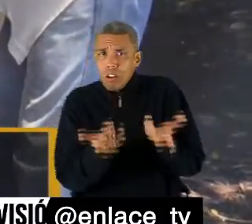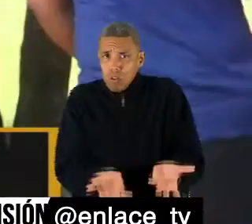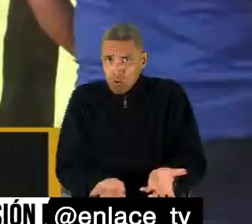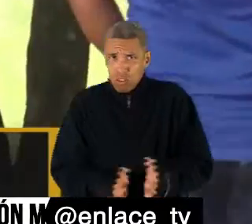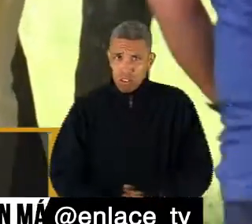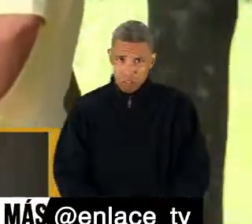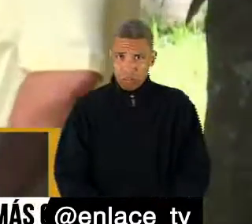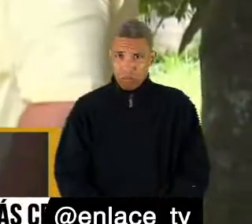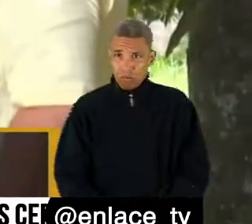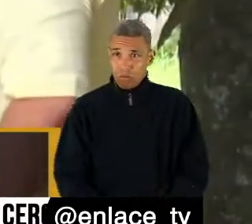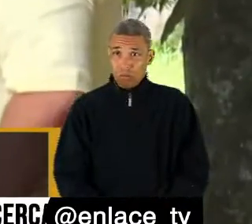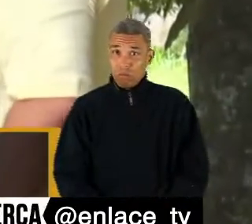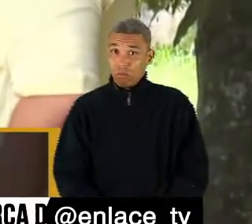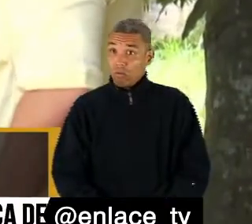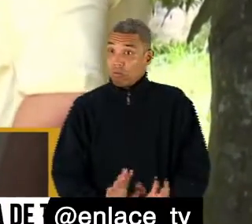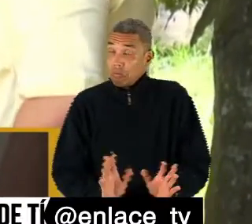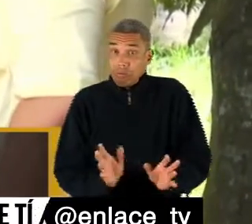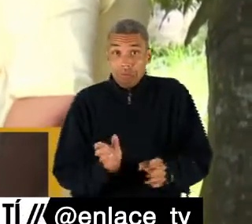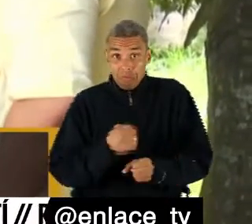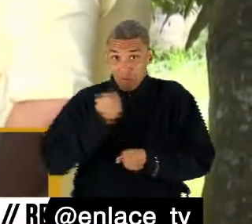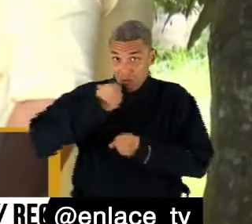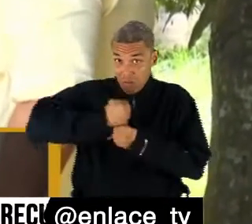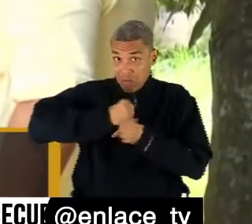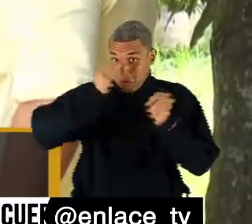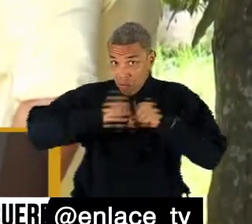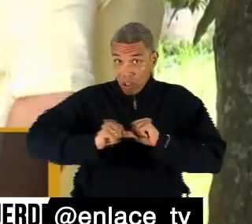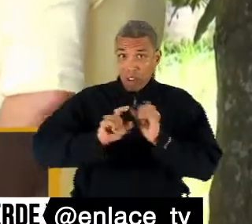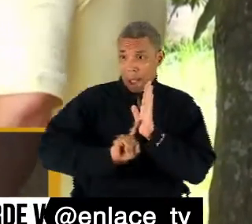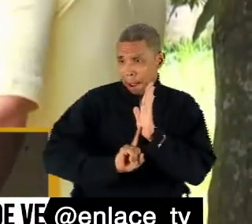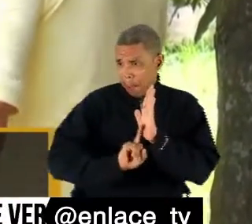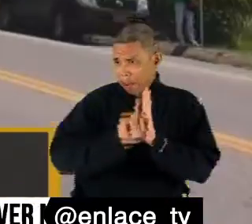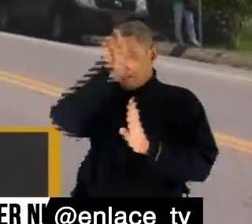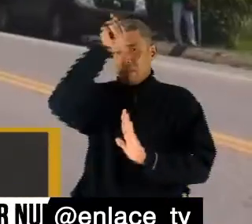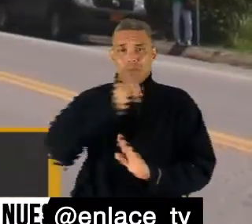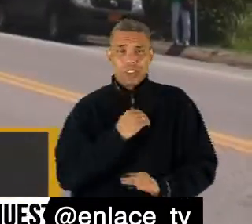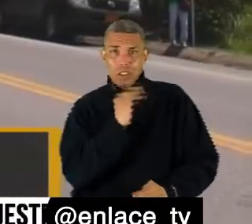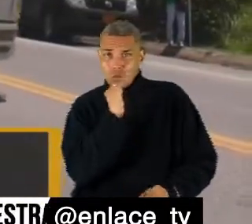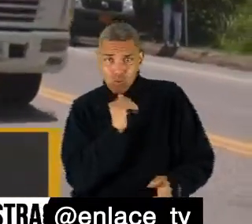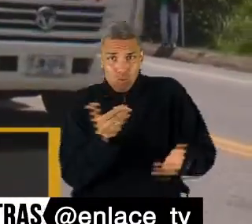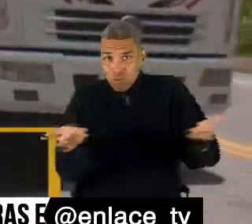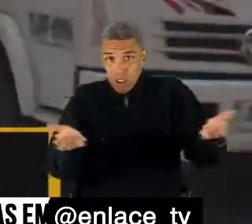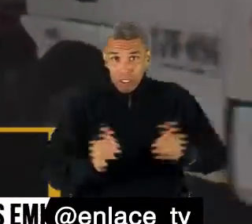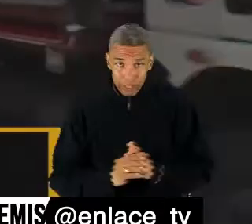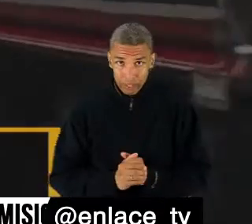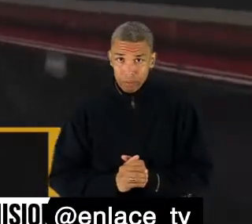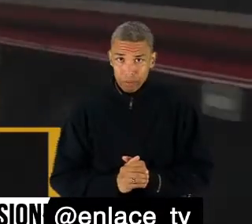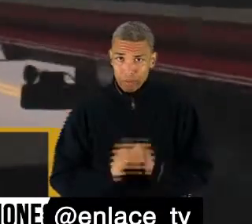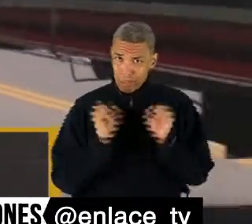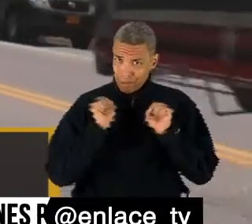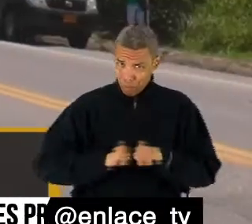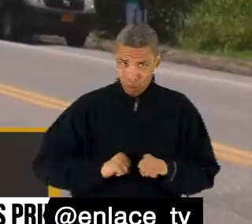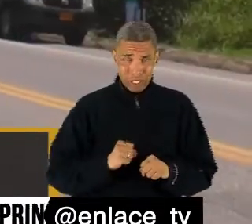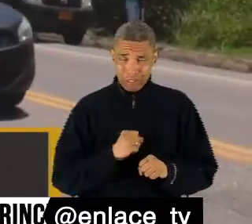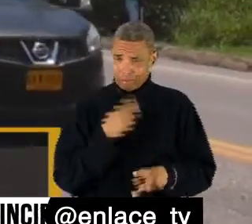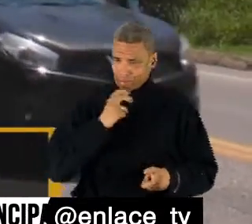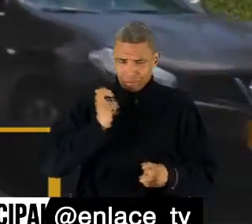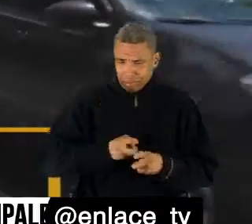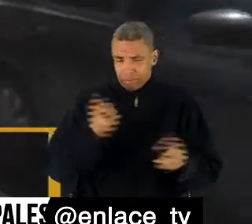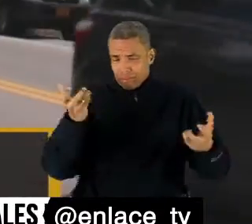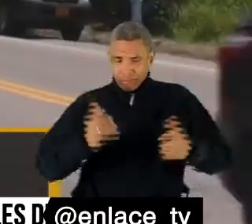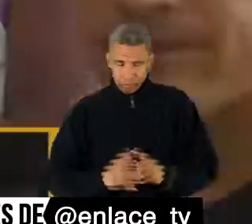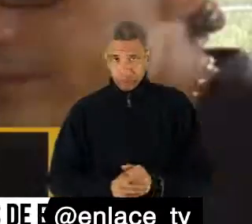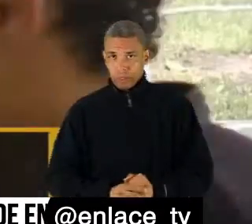al despojo y con unas nefastas posibilidades para poder seguir subsistiendo en el campo. El